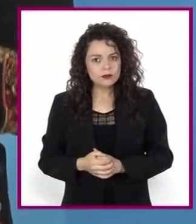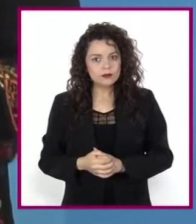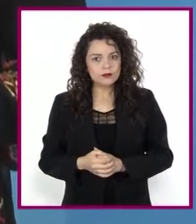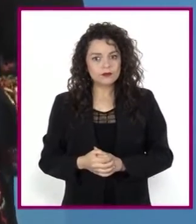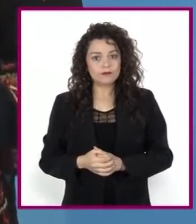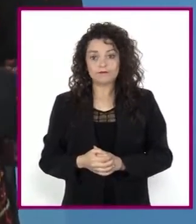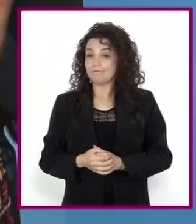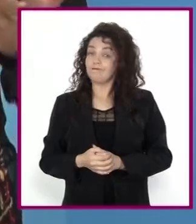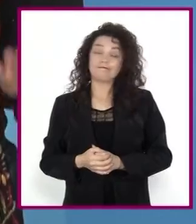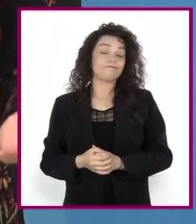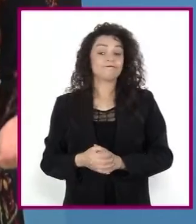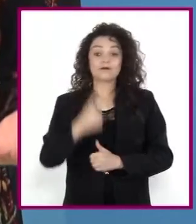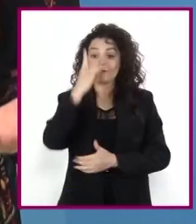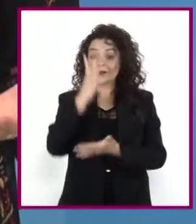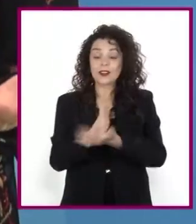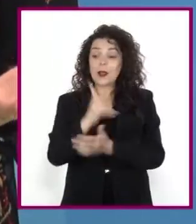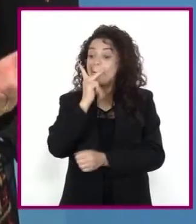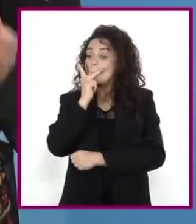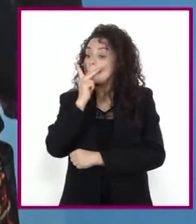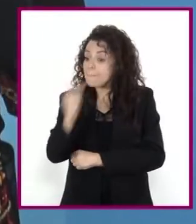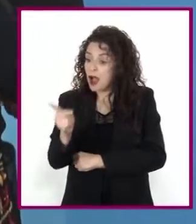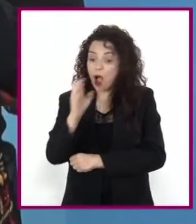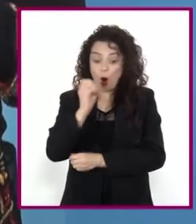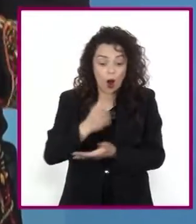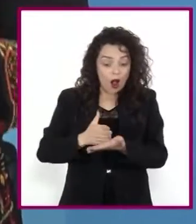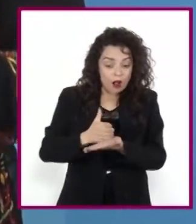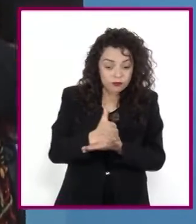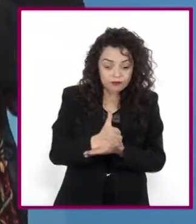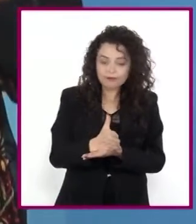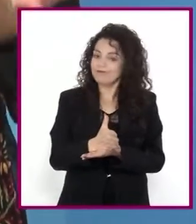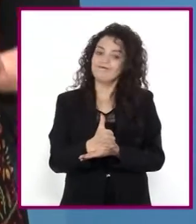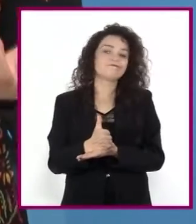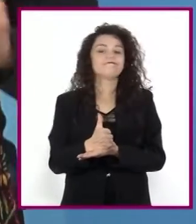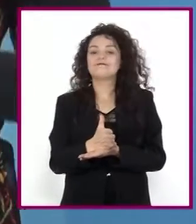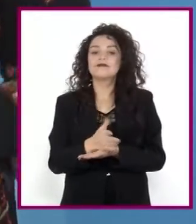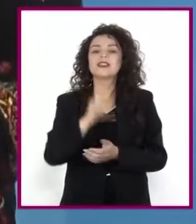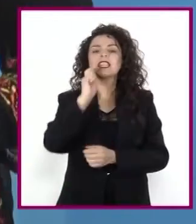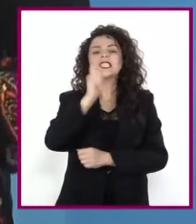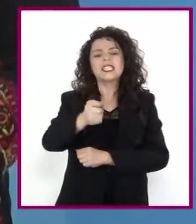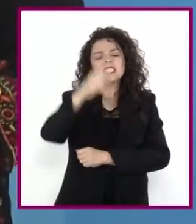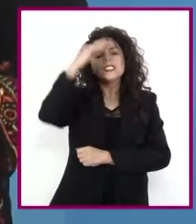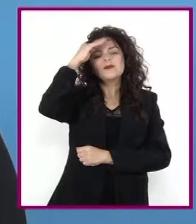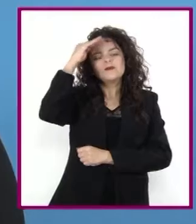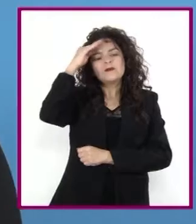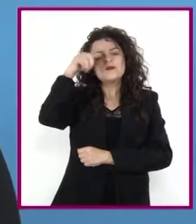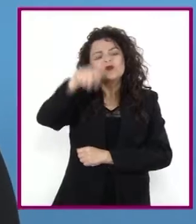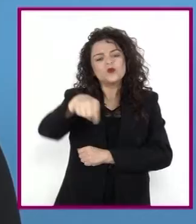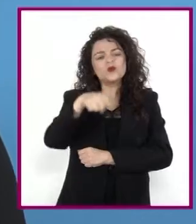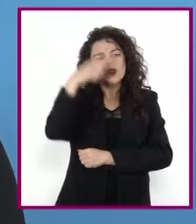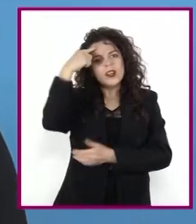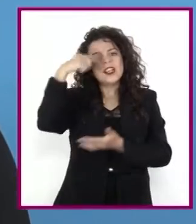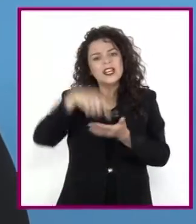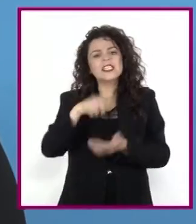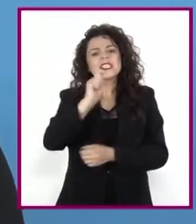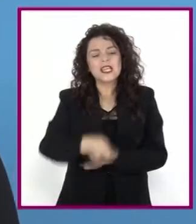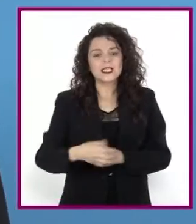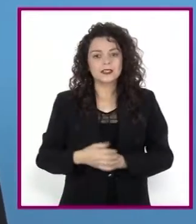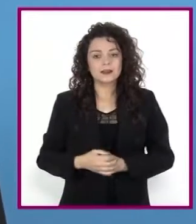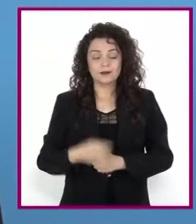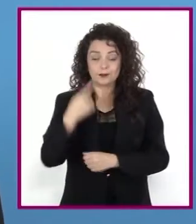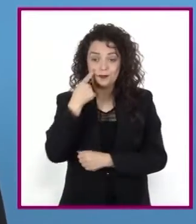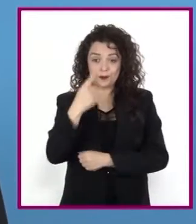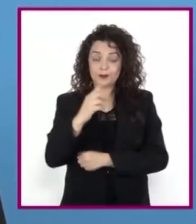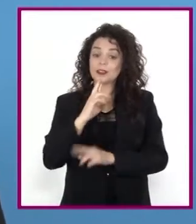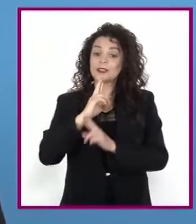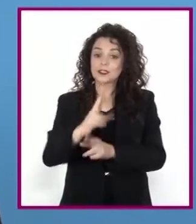No solo es un adjetivo o un camino. Comencemos a pensar qué más es. Escuchemos la respuesta